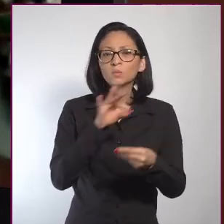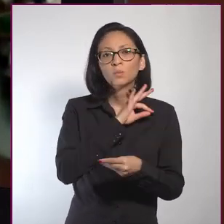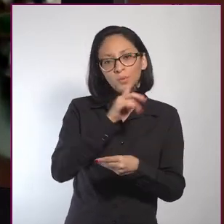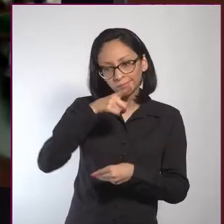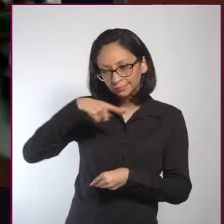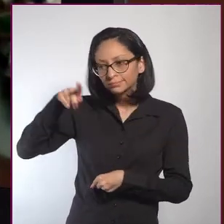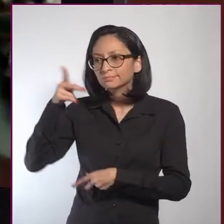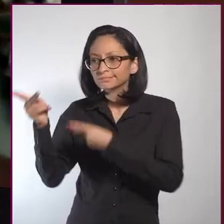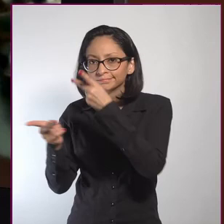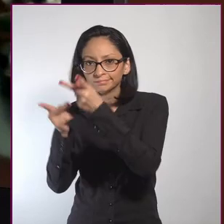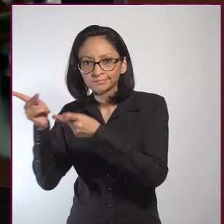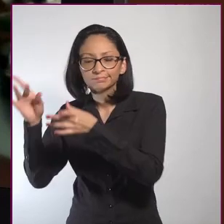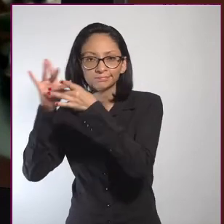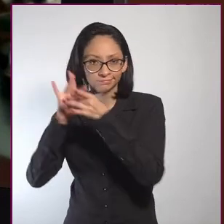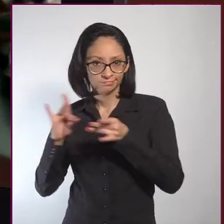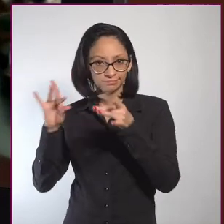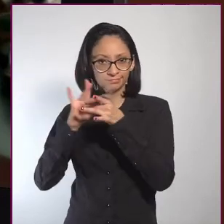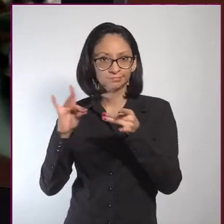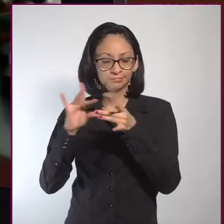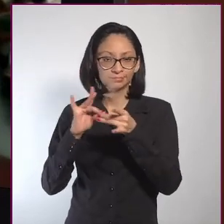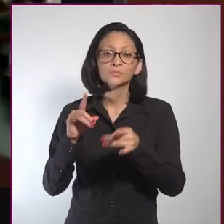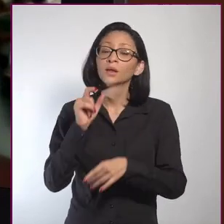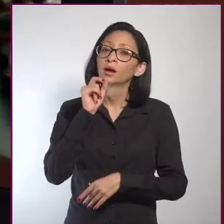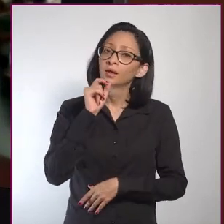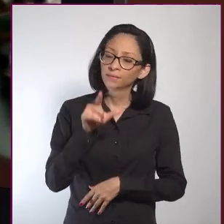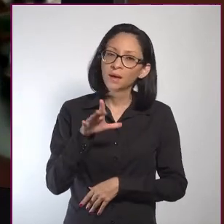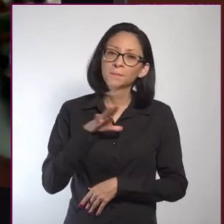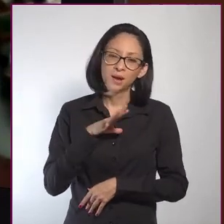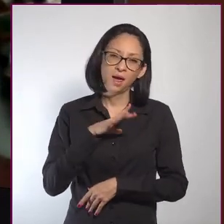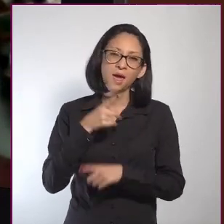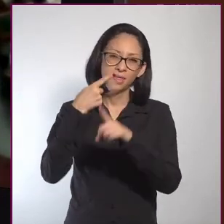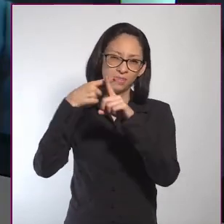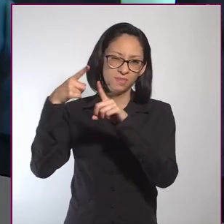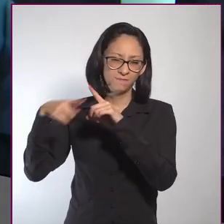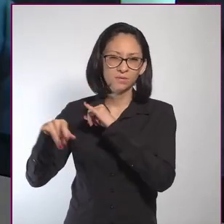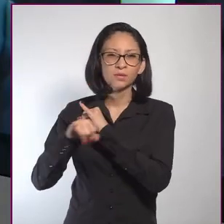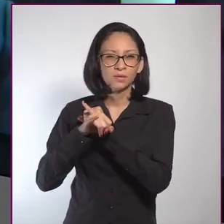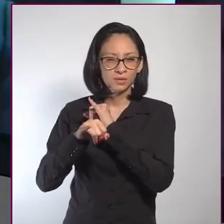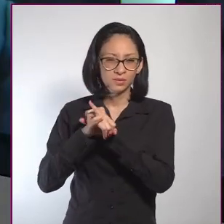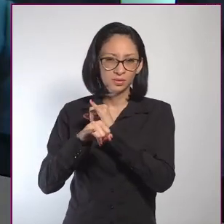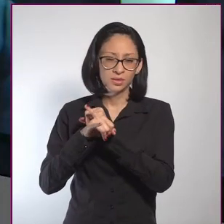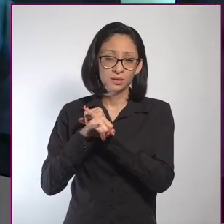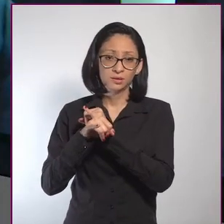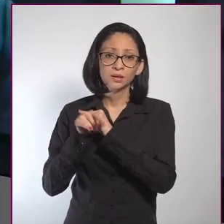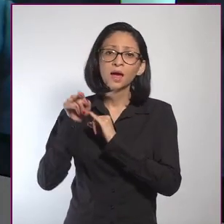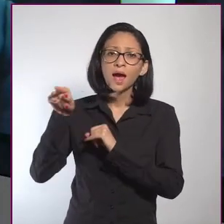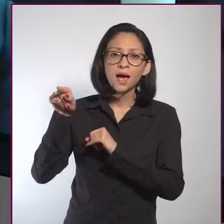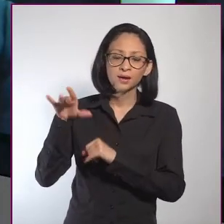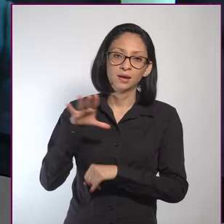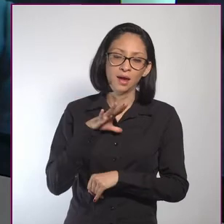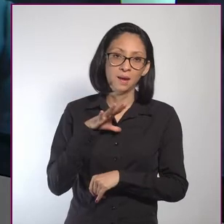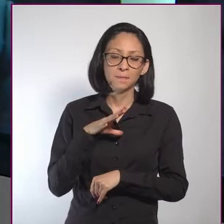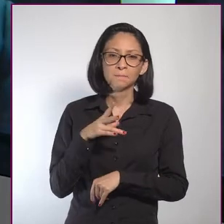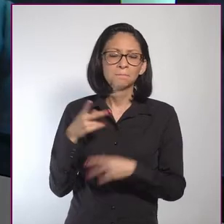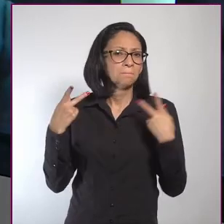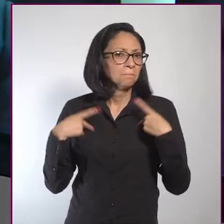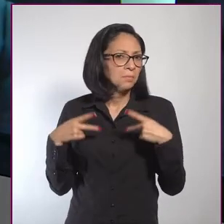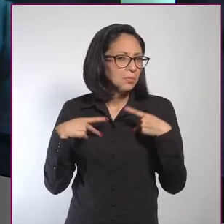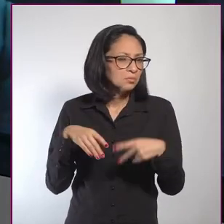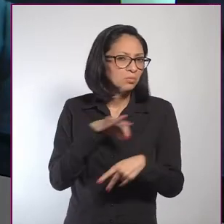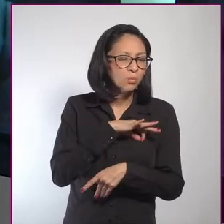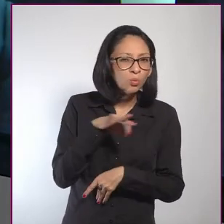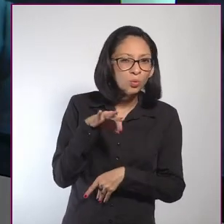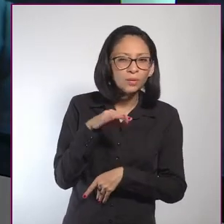encontrar respuestas. Por otra parte, hay diversos portales en Internet donde el público puede encontrar